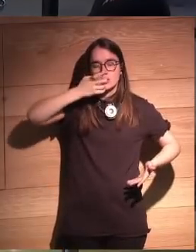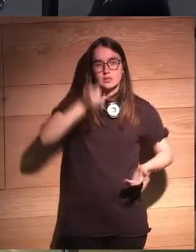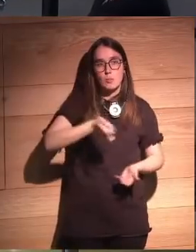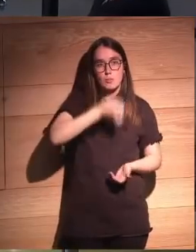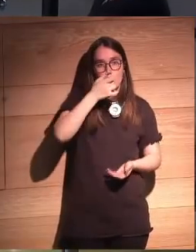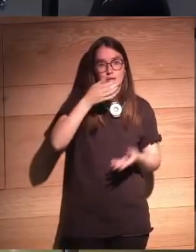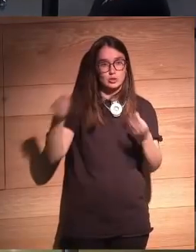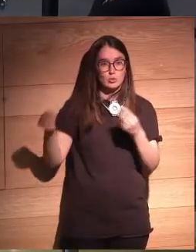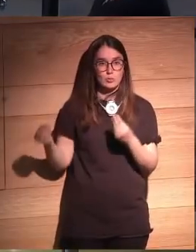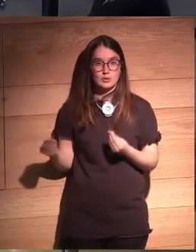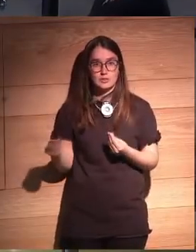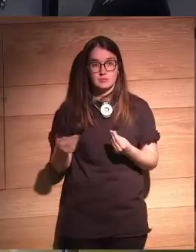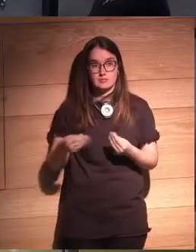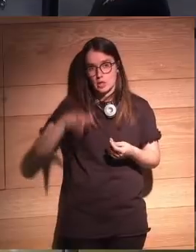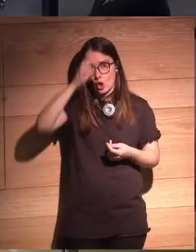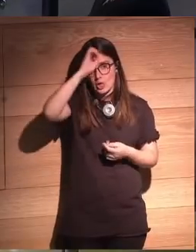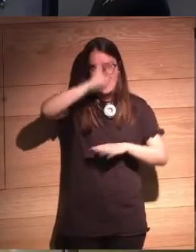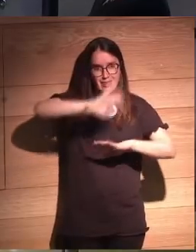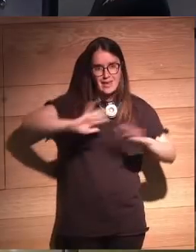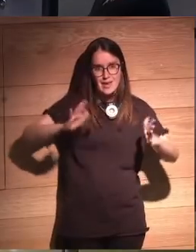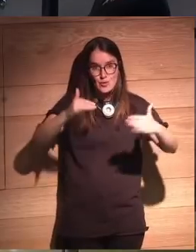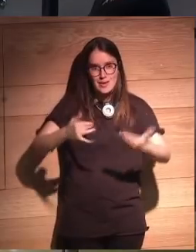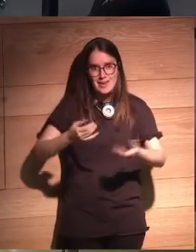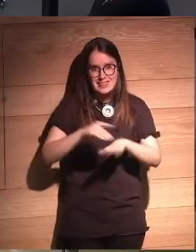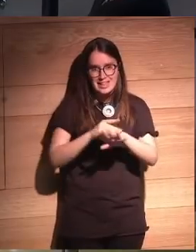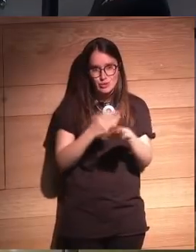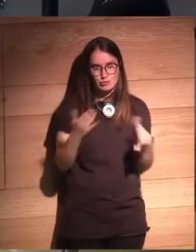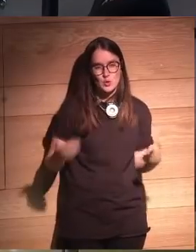o son muchas, es que no tenemos ni idea. Luego,